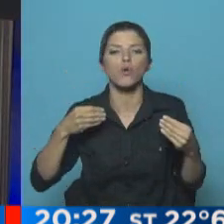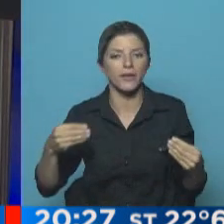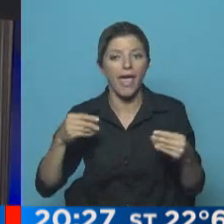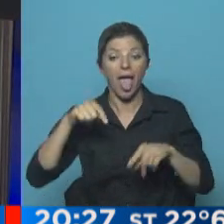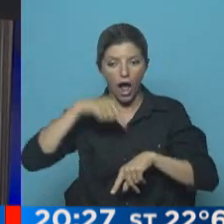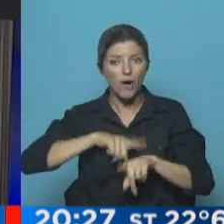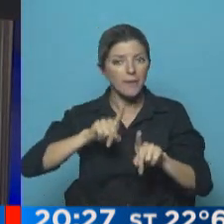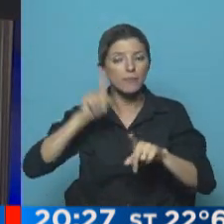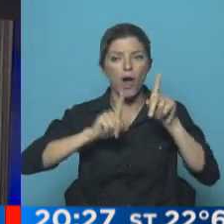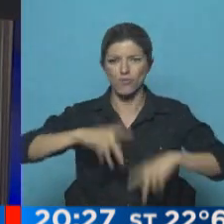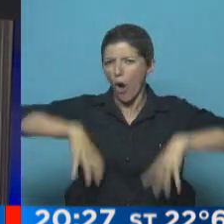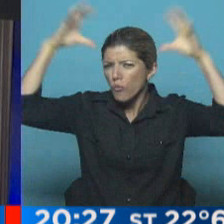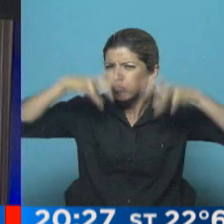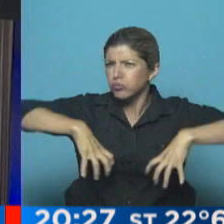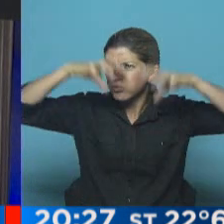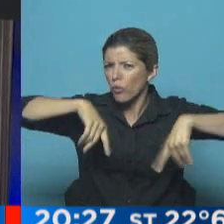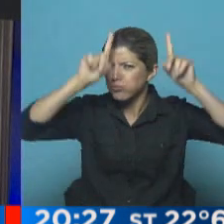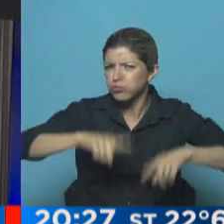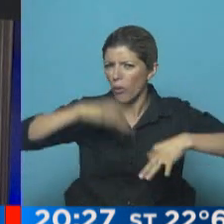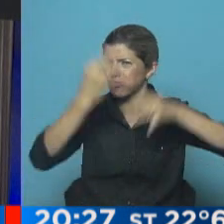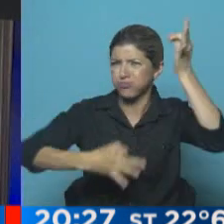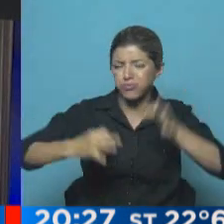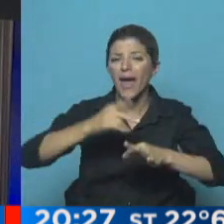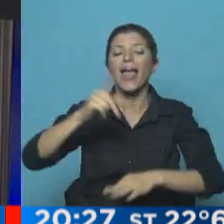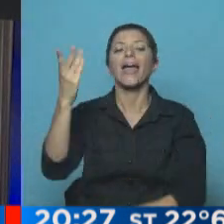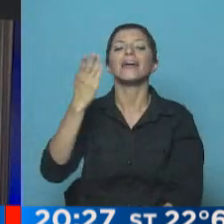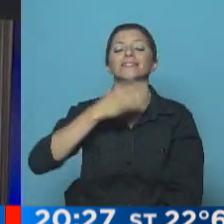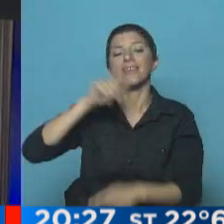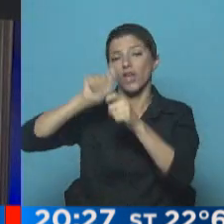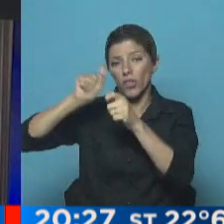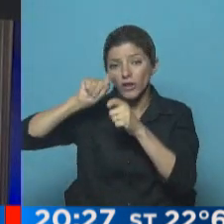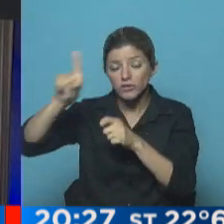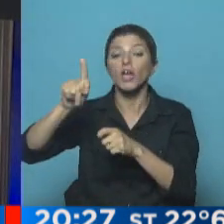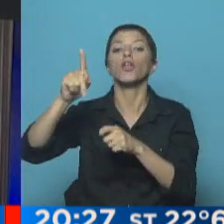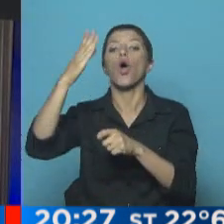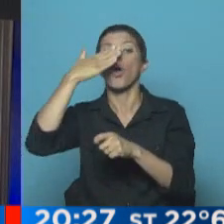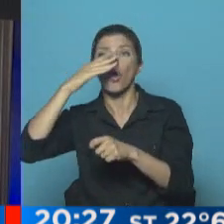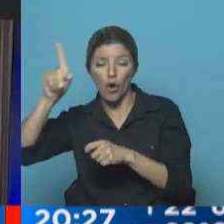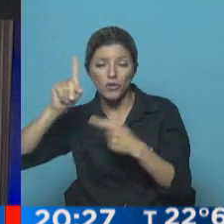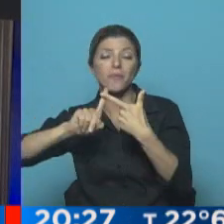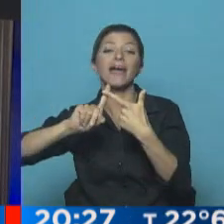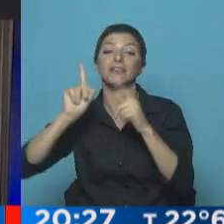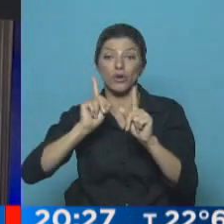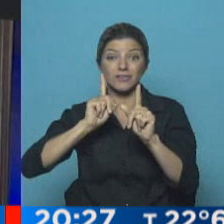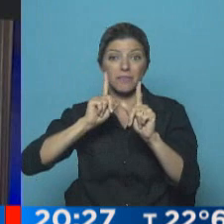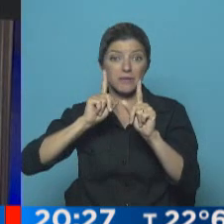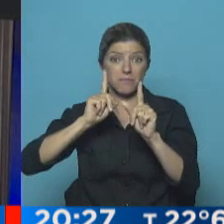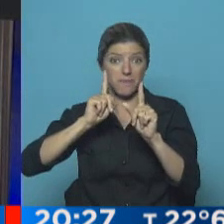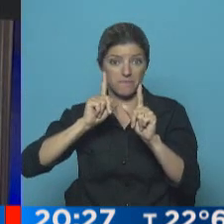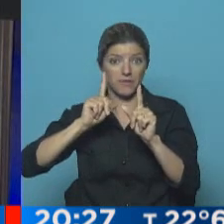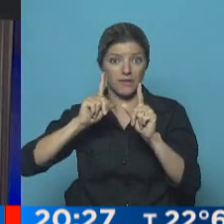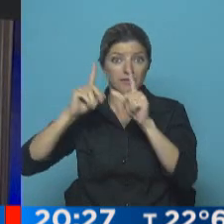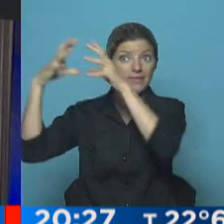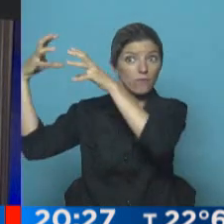tormentas bastante fuertes en estos momentos en Santiago del Estero, también noreste de Córdoba, y toda esta nubosidad inestable se está trasladando hacia el centro